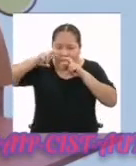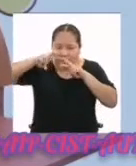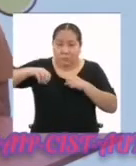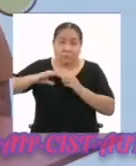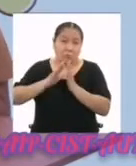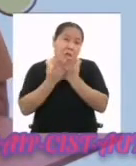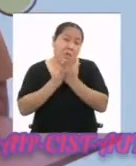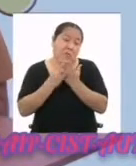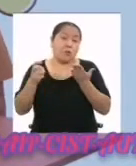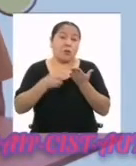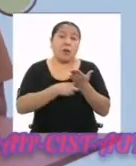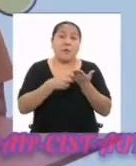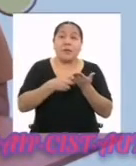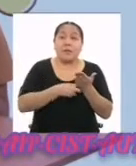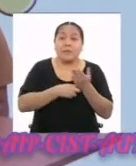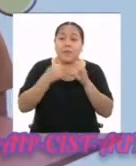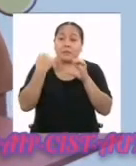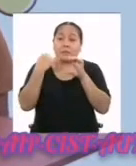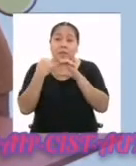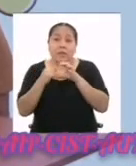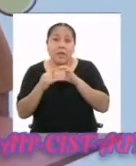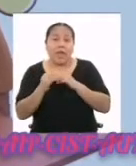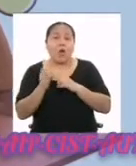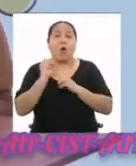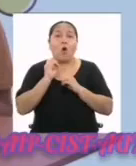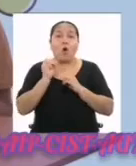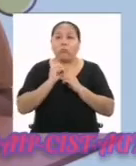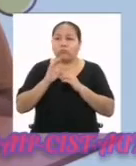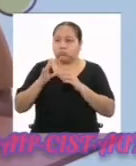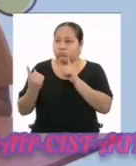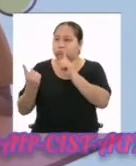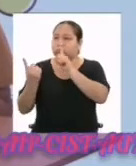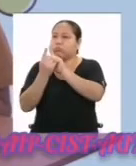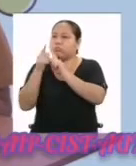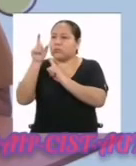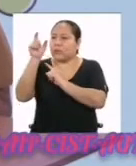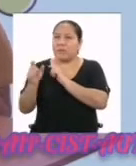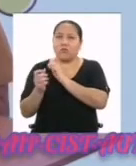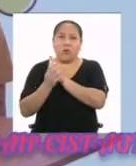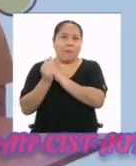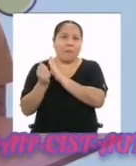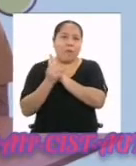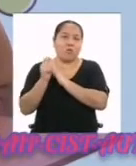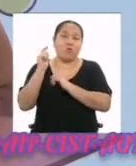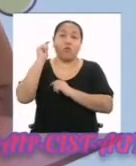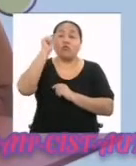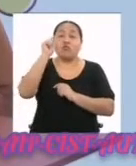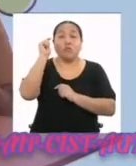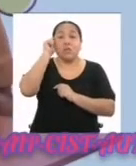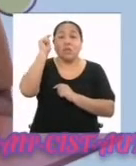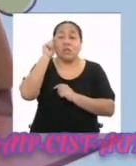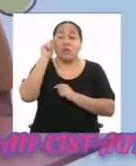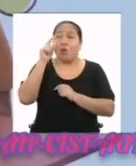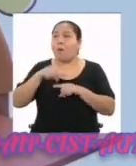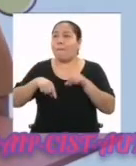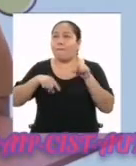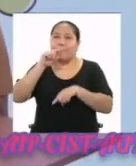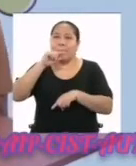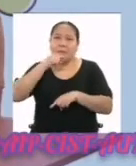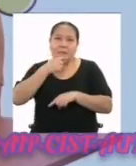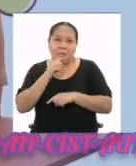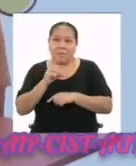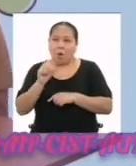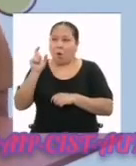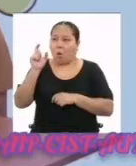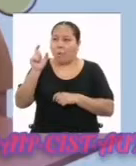libros, revistas, internet o incluso podemos hablar con alguien que sepa del tema, como un tío, una prima o alguna persona encargada